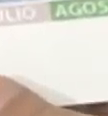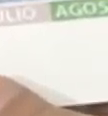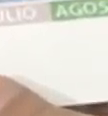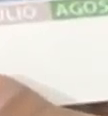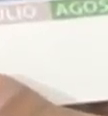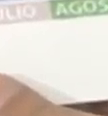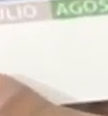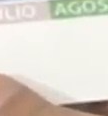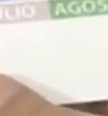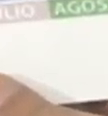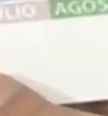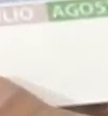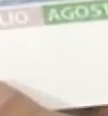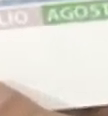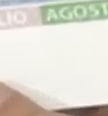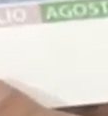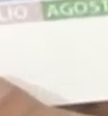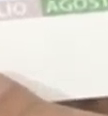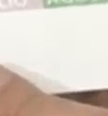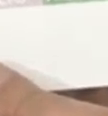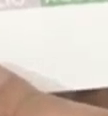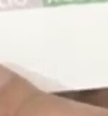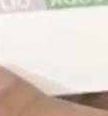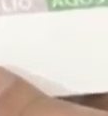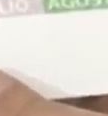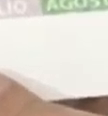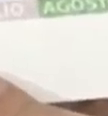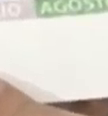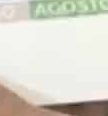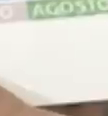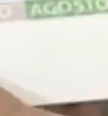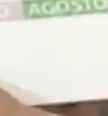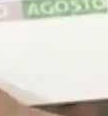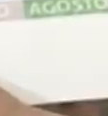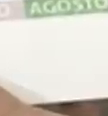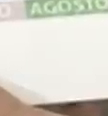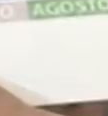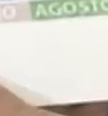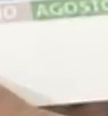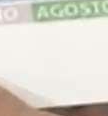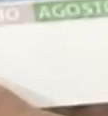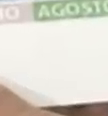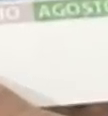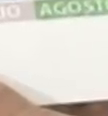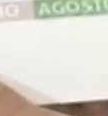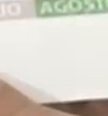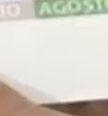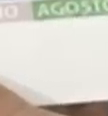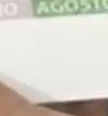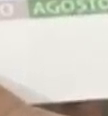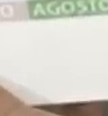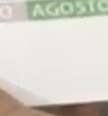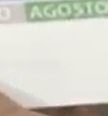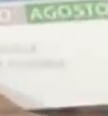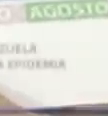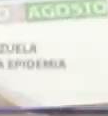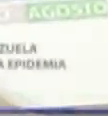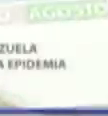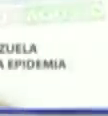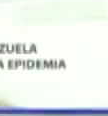de más de 14.700 fallecidos hoy, más o menos la cifra de Brasil,